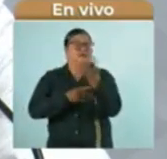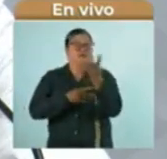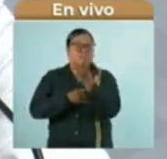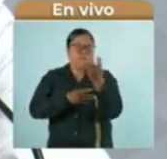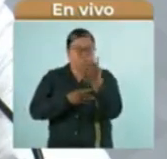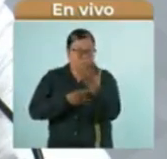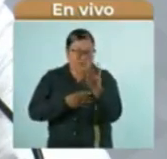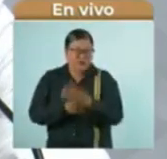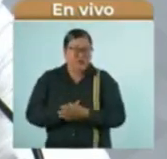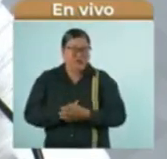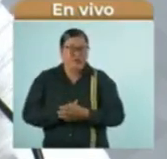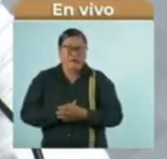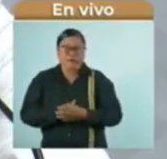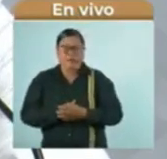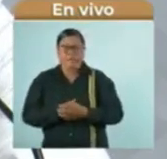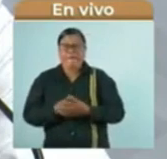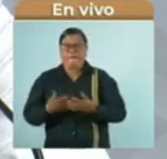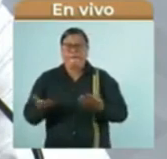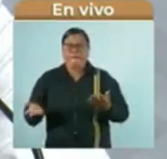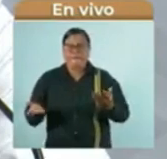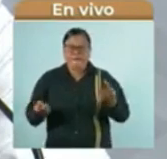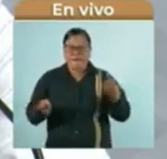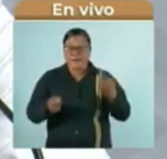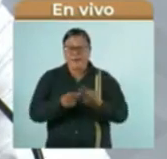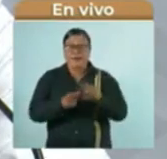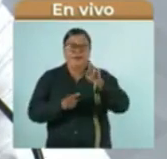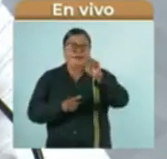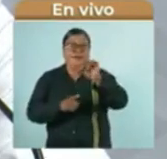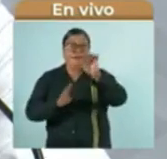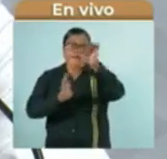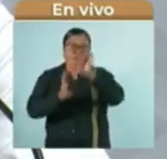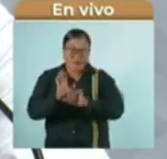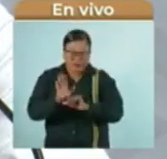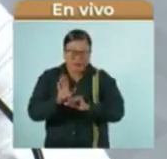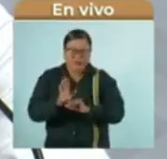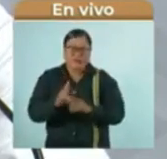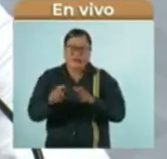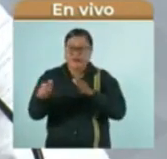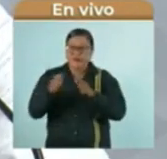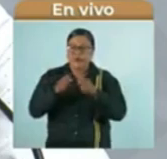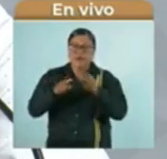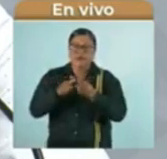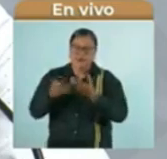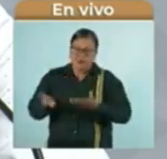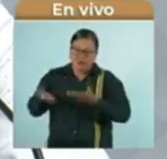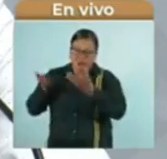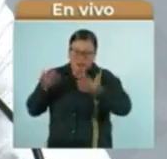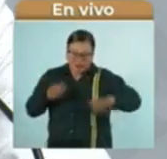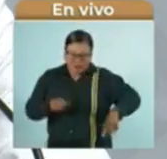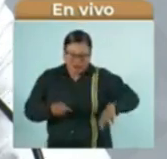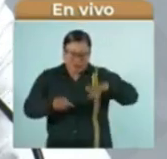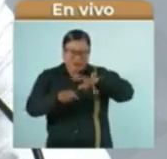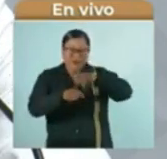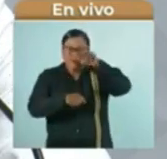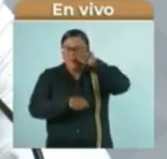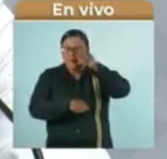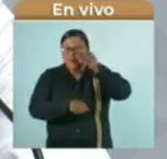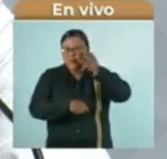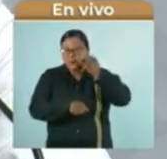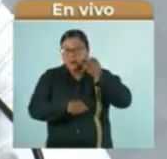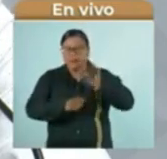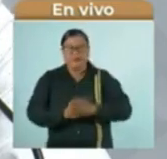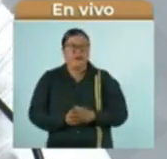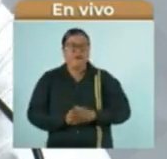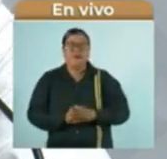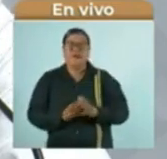300 pero a 20 meses del administración del ingeniero Salomón Jara